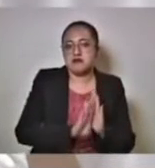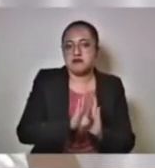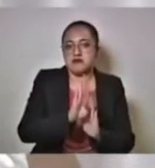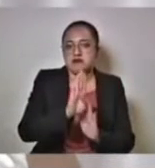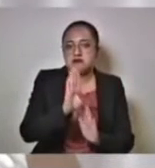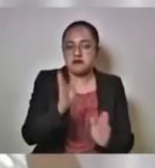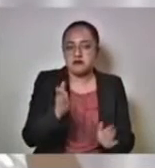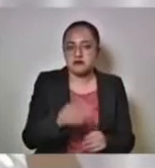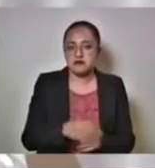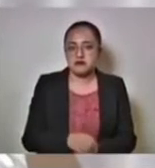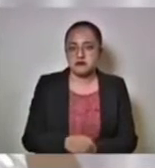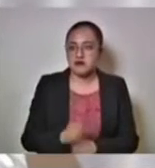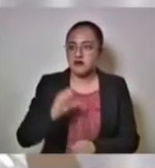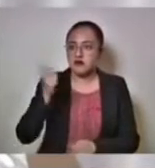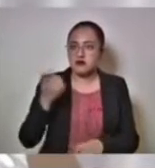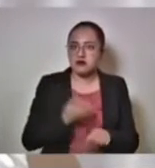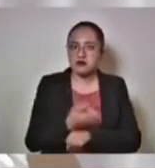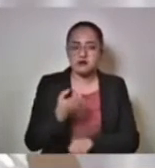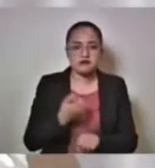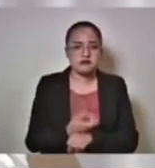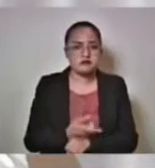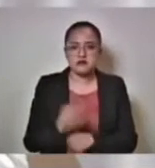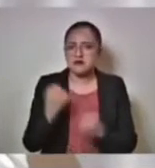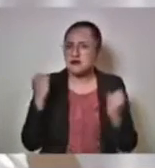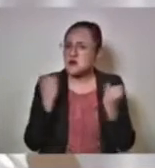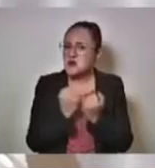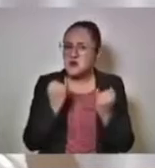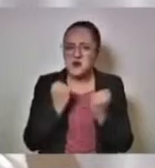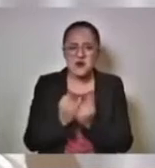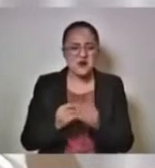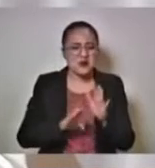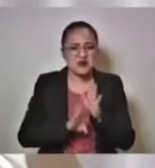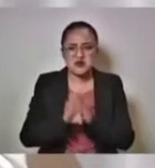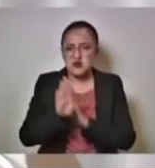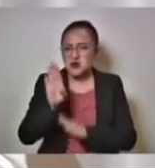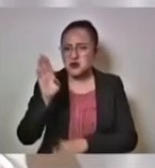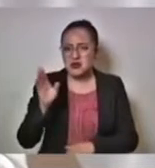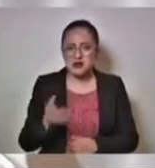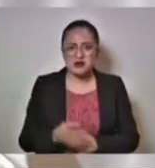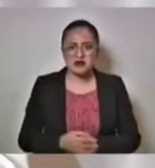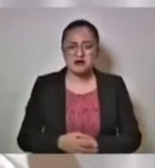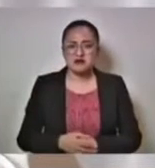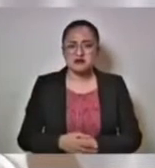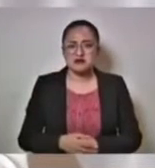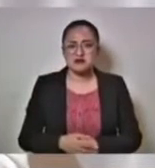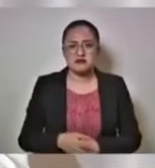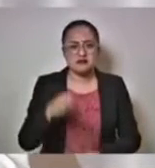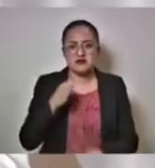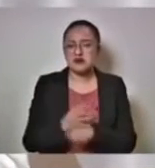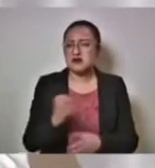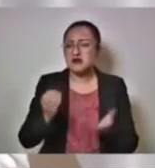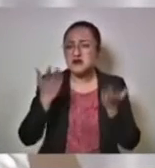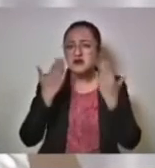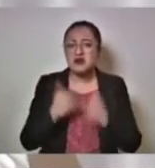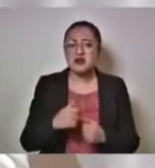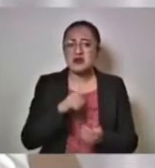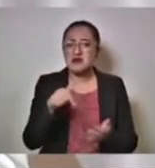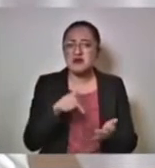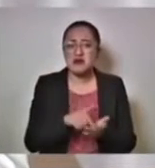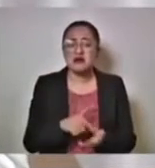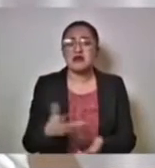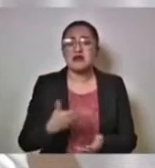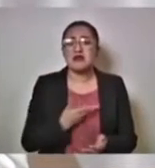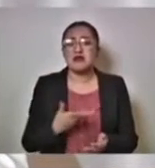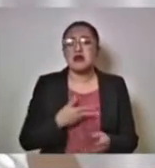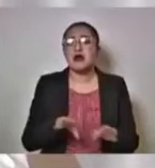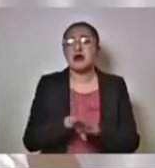en ningún estado del país deja de subir todavía no hay ninguna entidad que tenga la